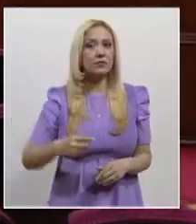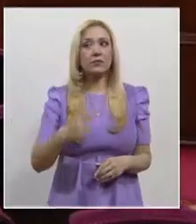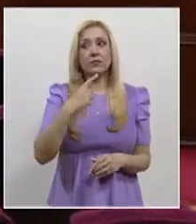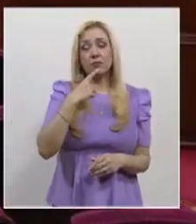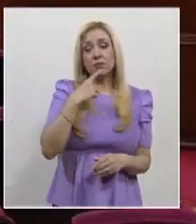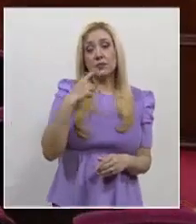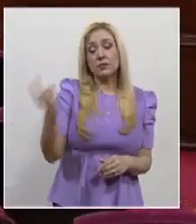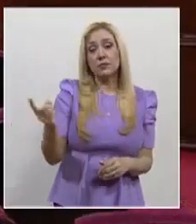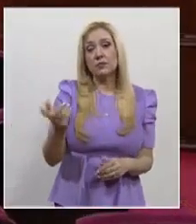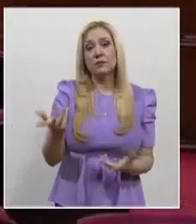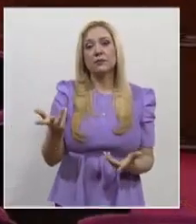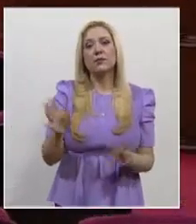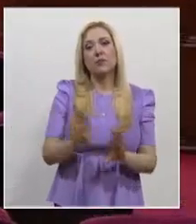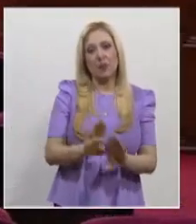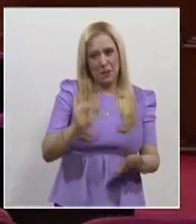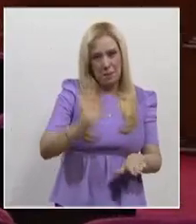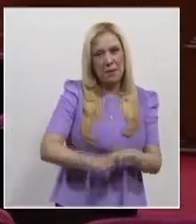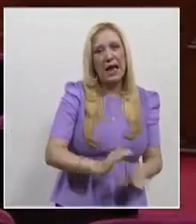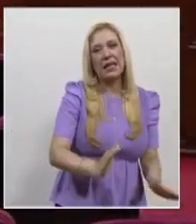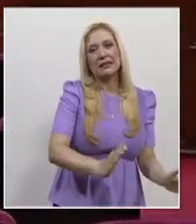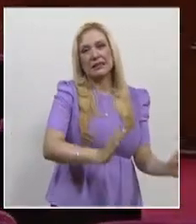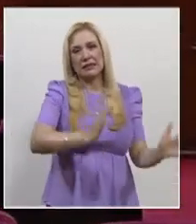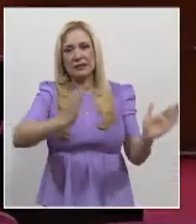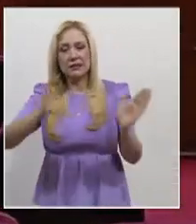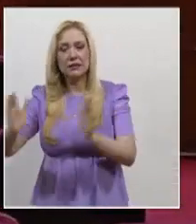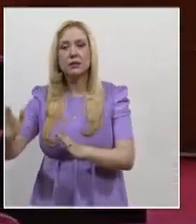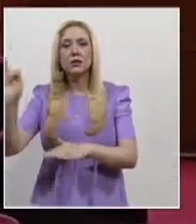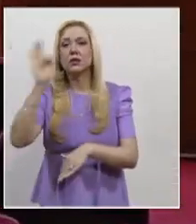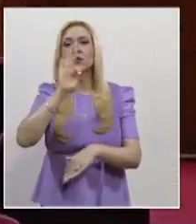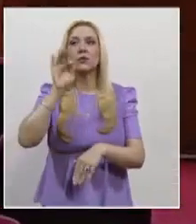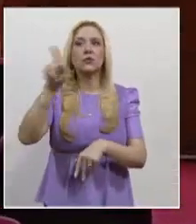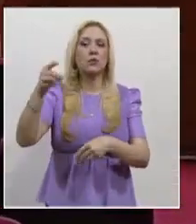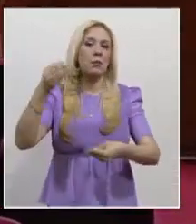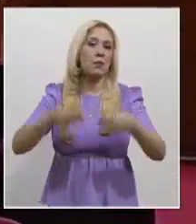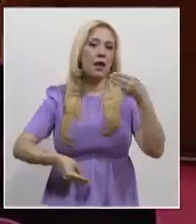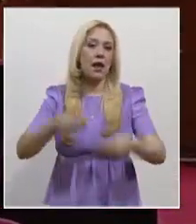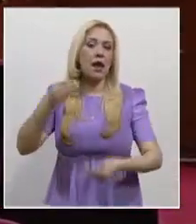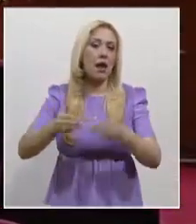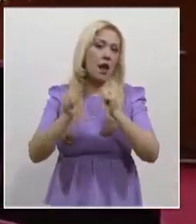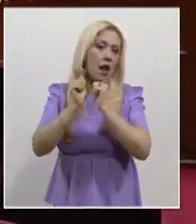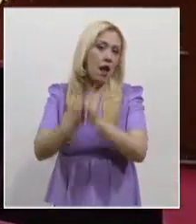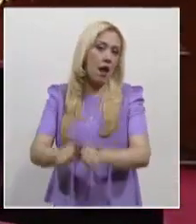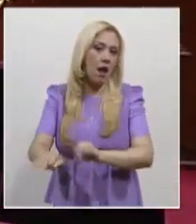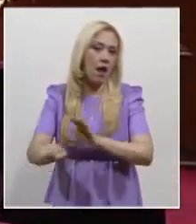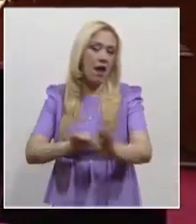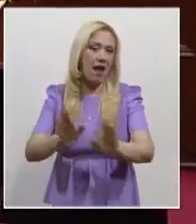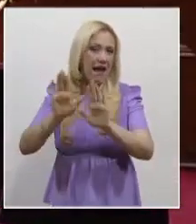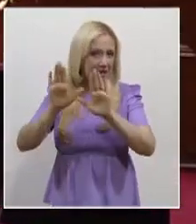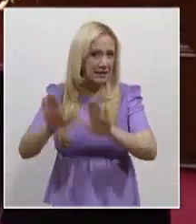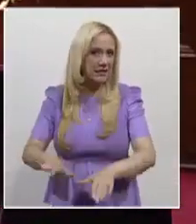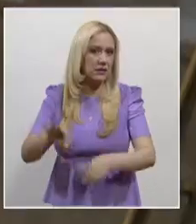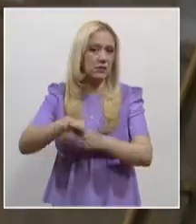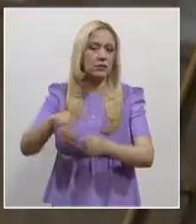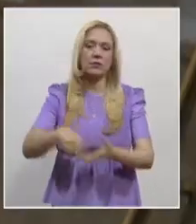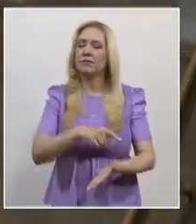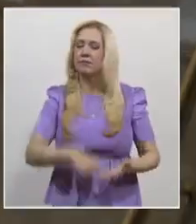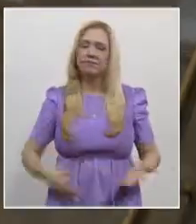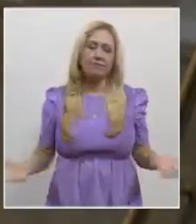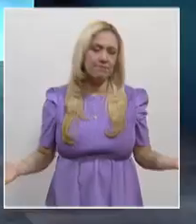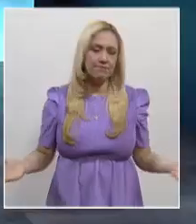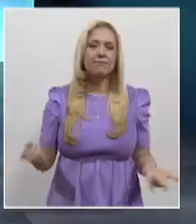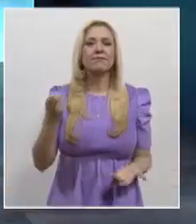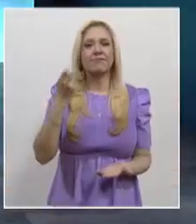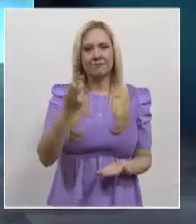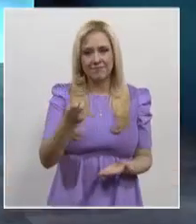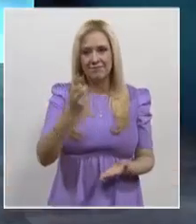suponía una prórroga para quien ostentara un cargo de magistratura en este tribunal electoral local. Estos fueron los asuntos